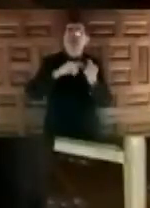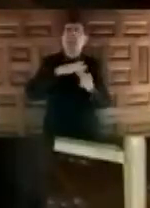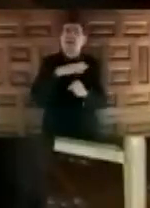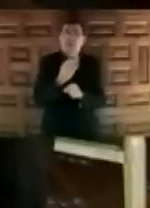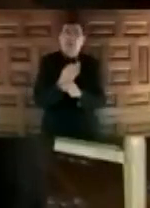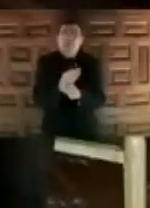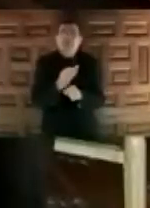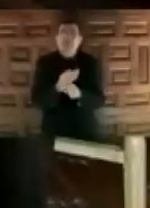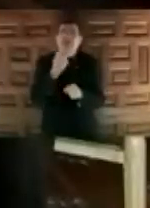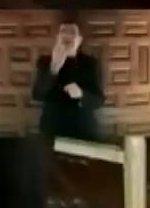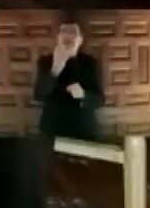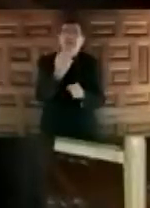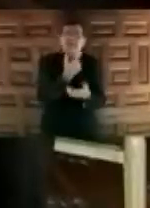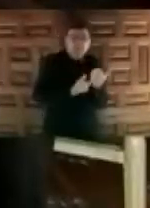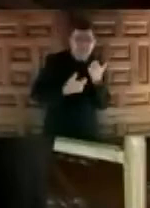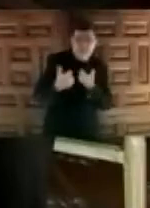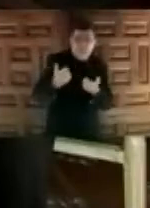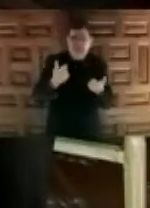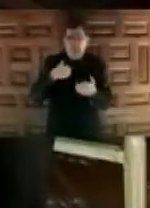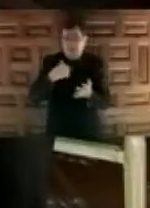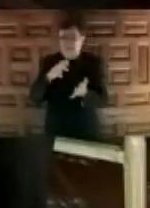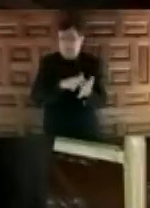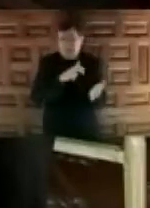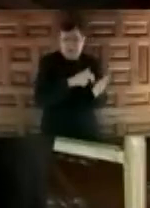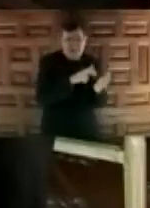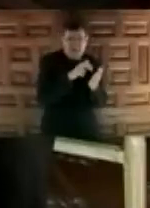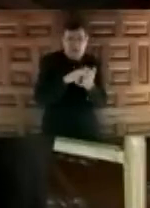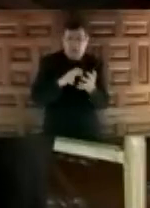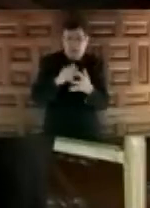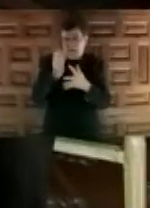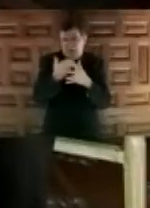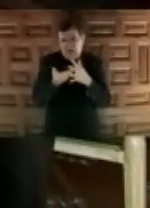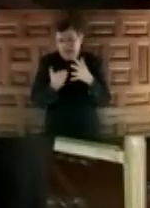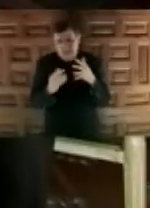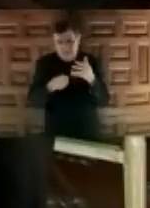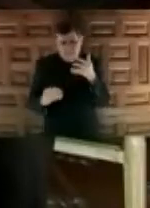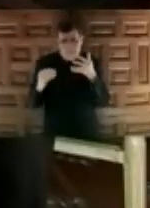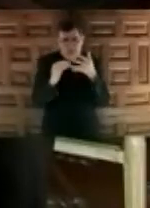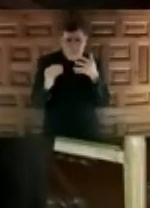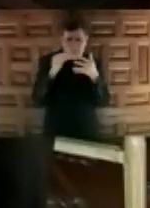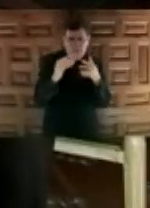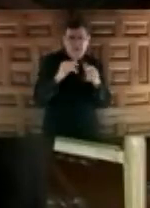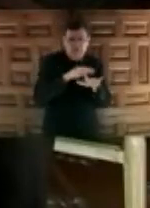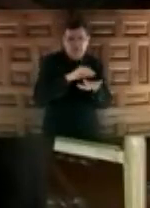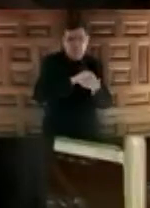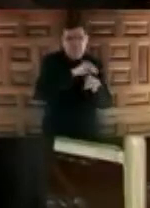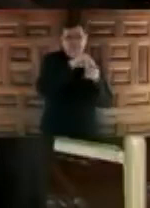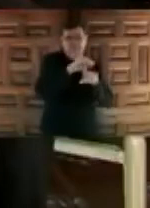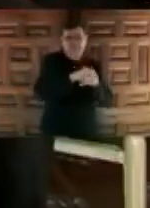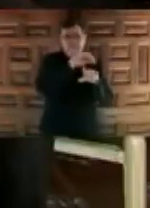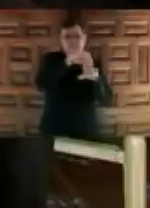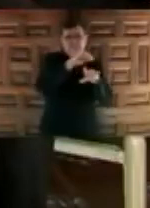este momento del financiamiento, si corrige, digamos, esta redistribución entre los pasajeros de la nave,